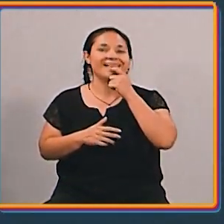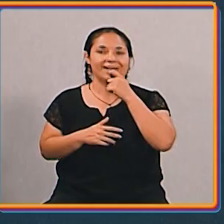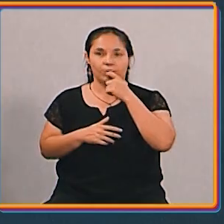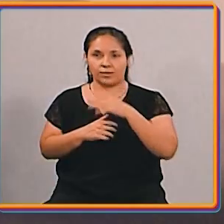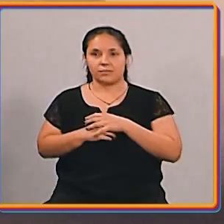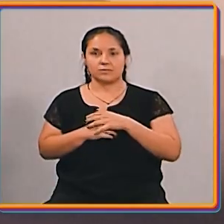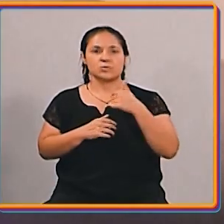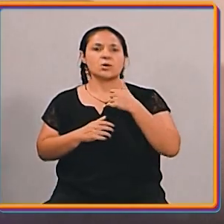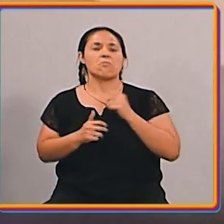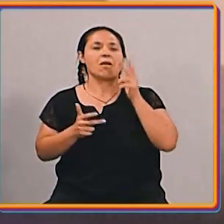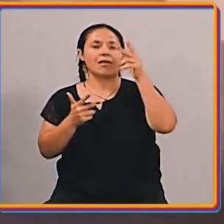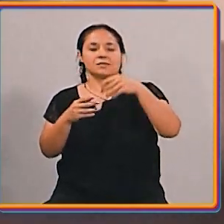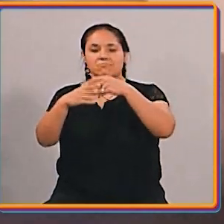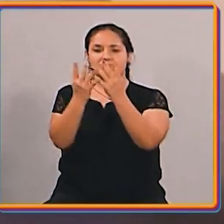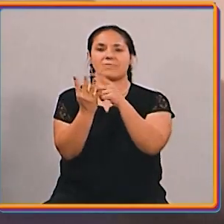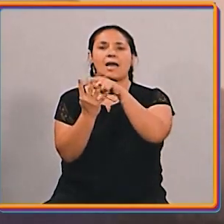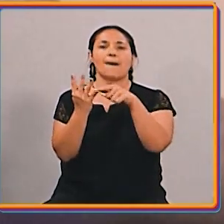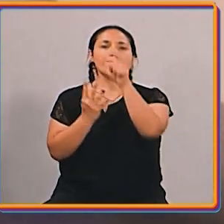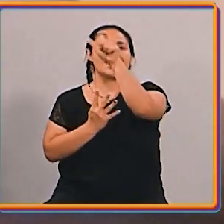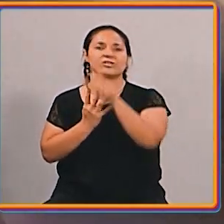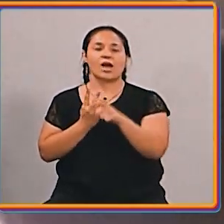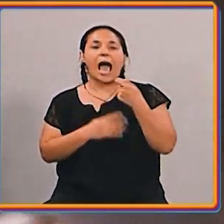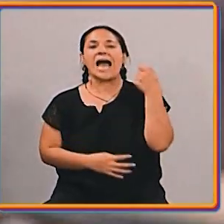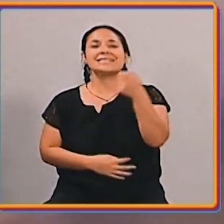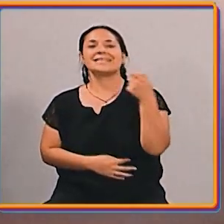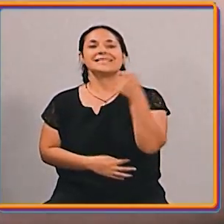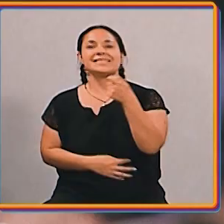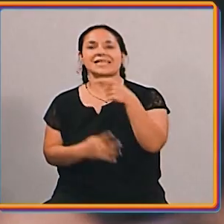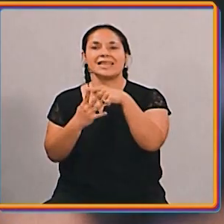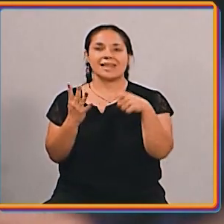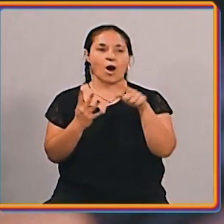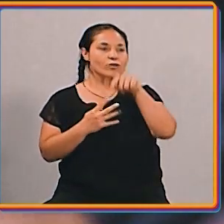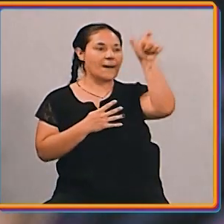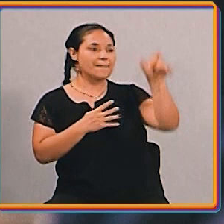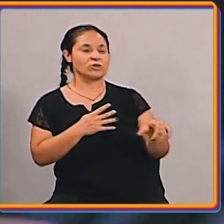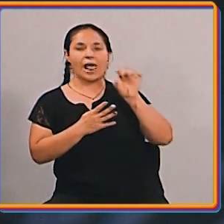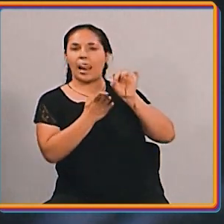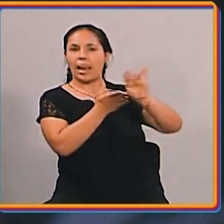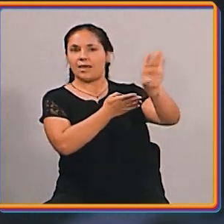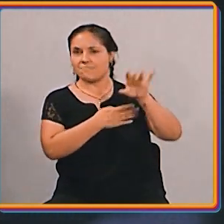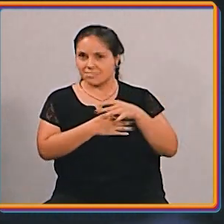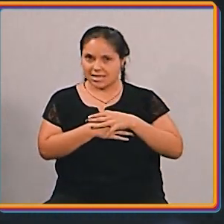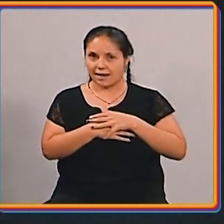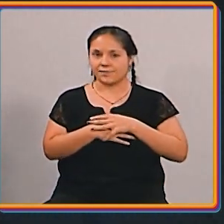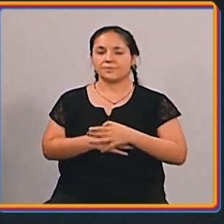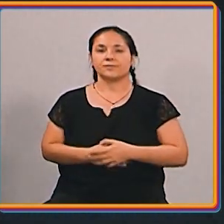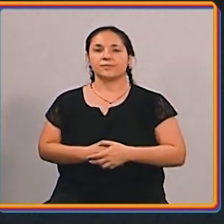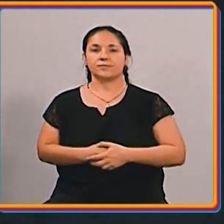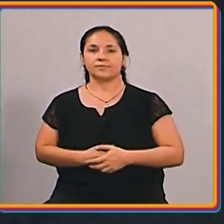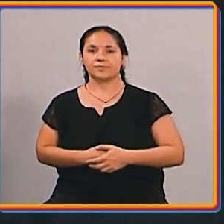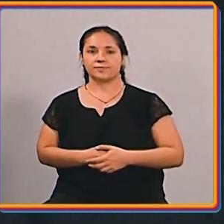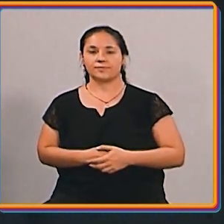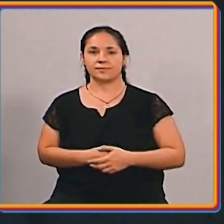Por ejemplo, podemos asegurar que en nuestra mano poseemos el personaje de la asesina y así eliminar a otro personaje a un coste menor.